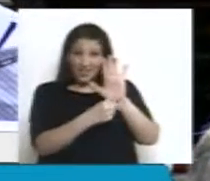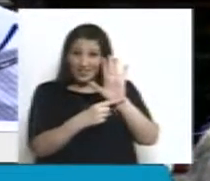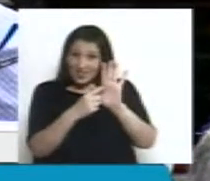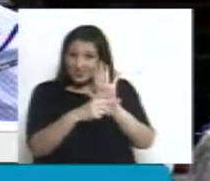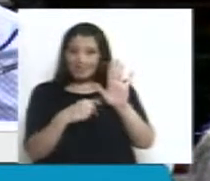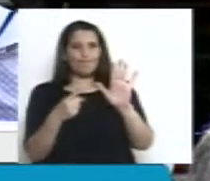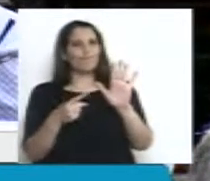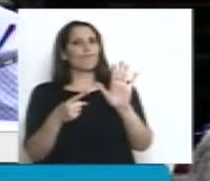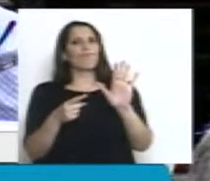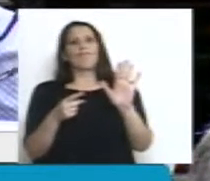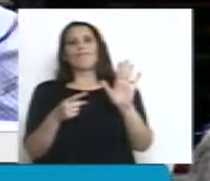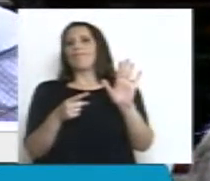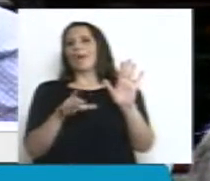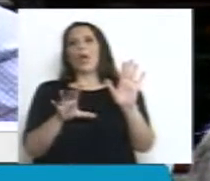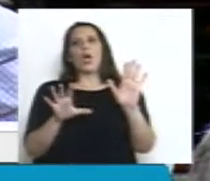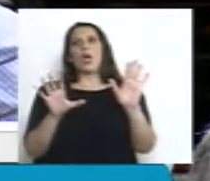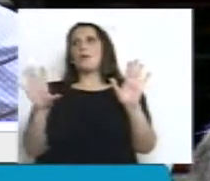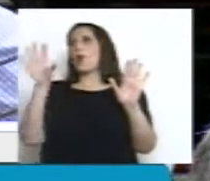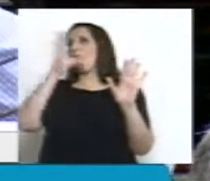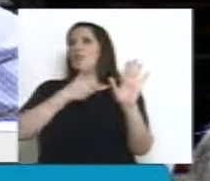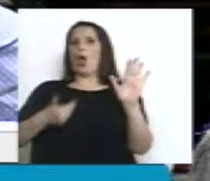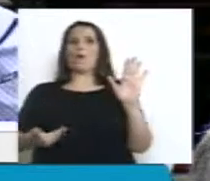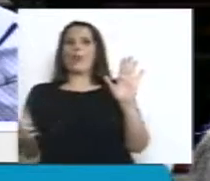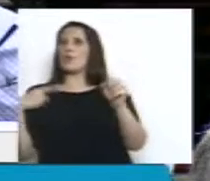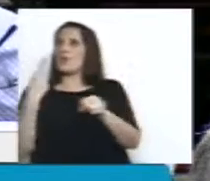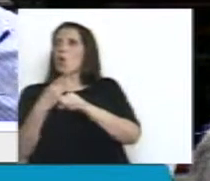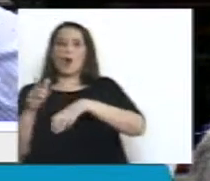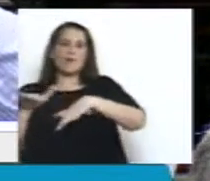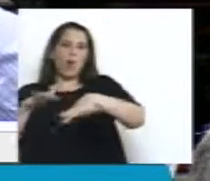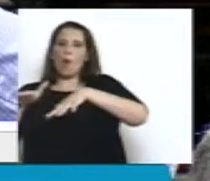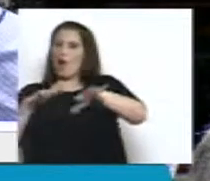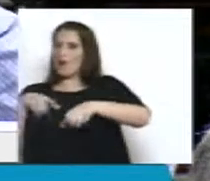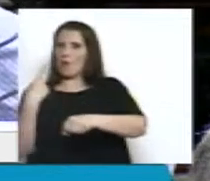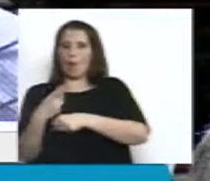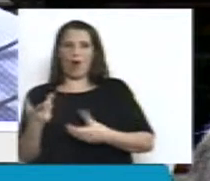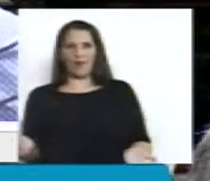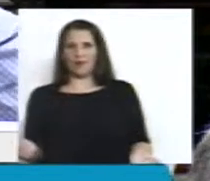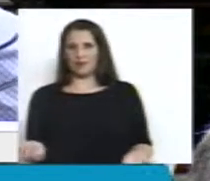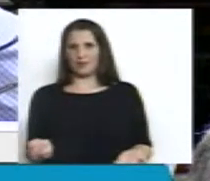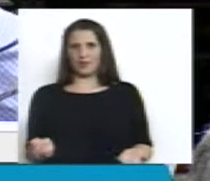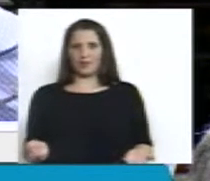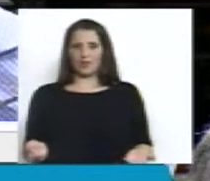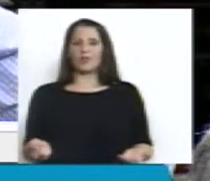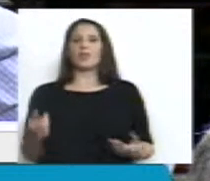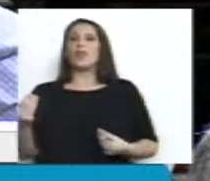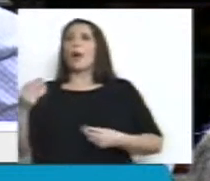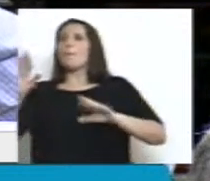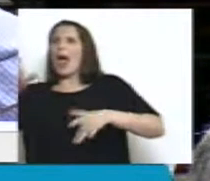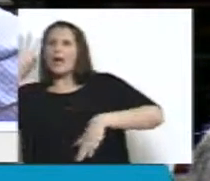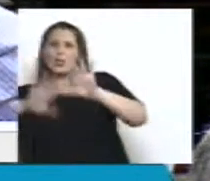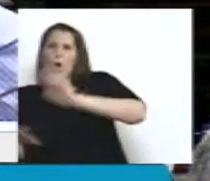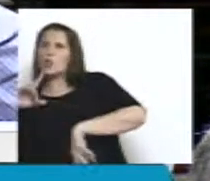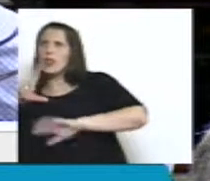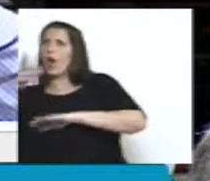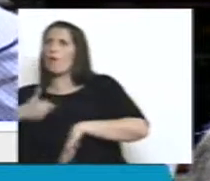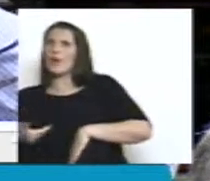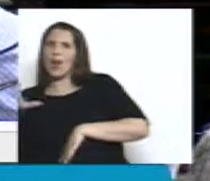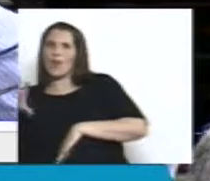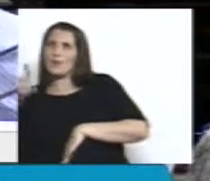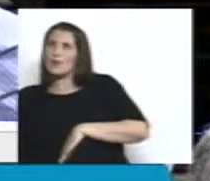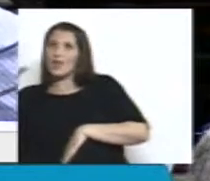limita fuertemente el accionar de los gobernadores y el accionar de las políticas públicas que los gobernadores pueden hacer. Yo